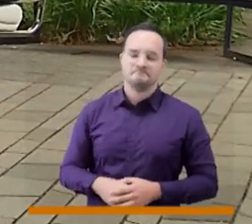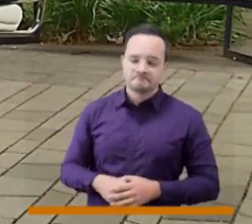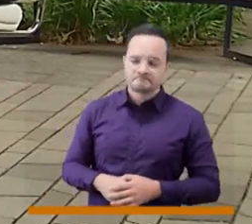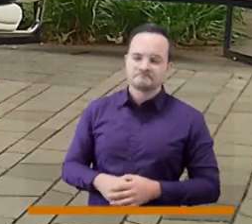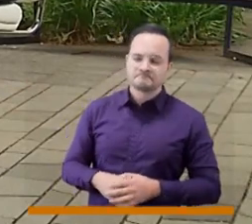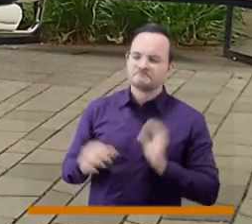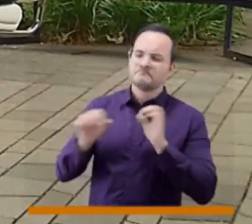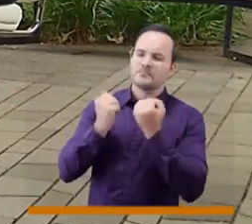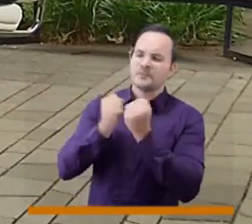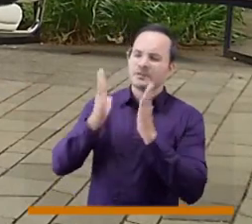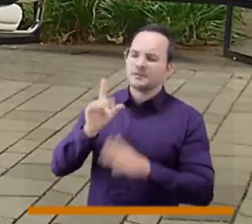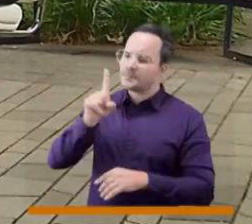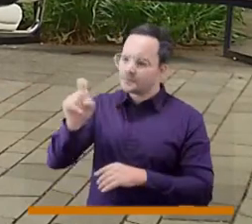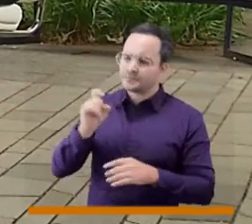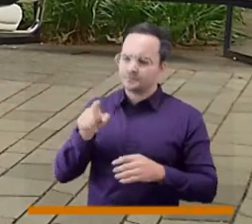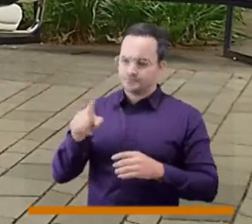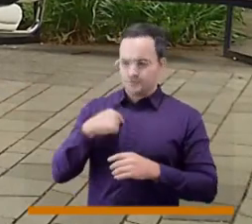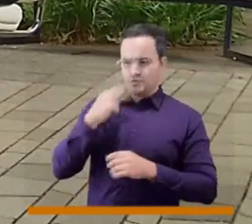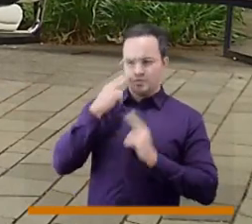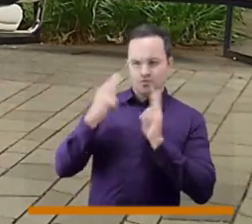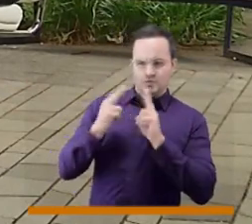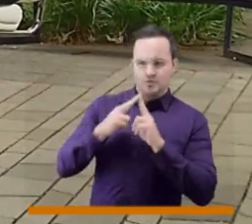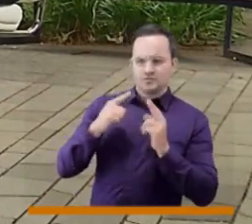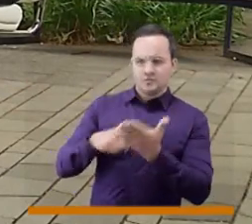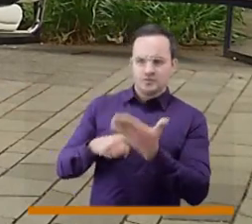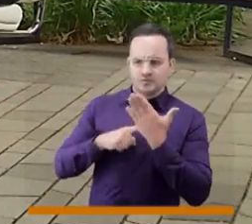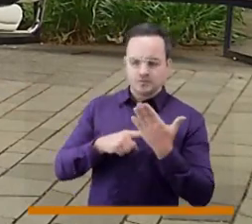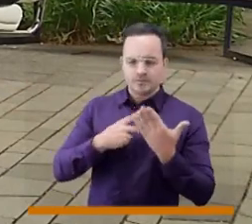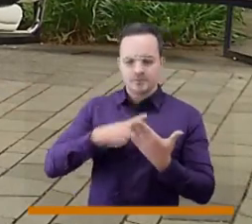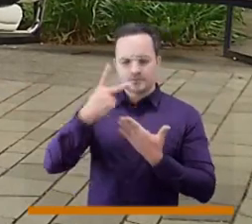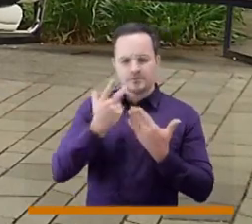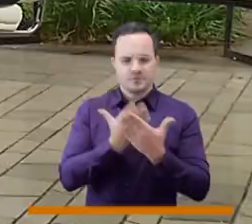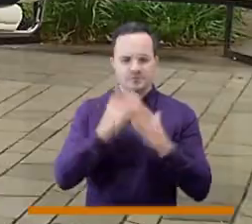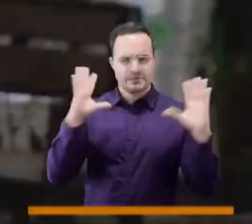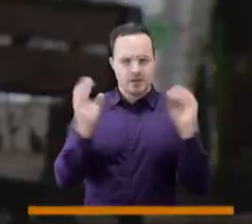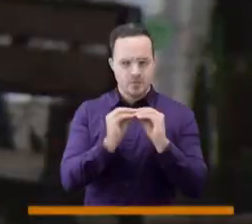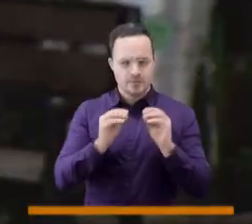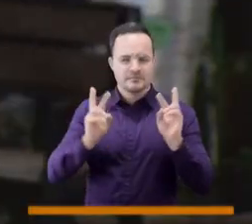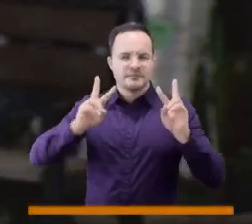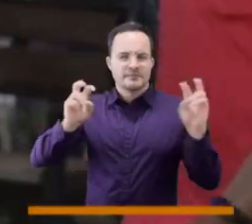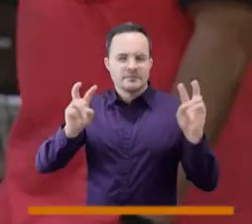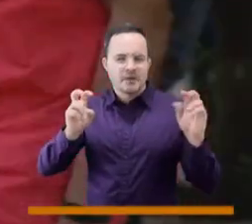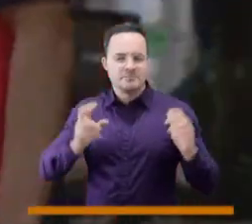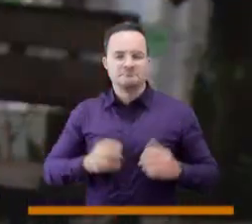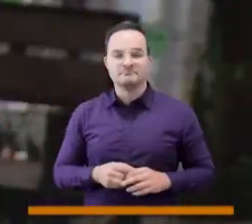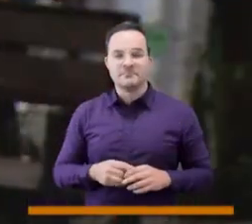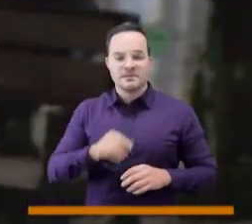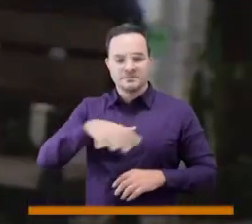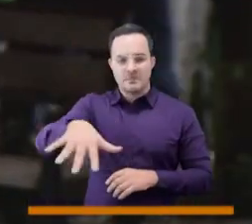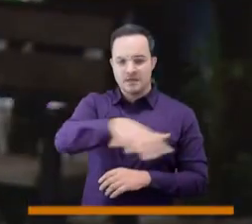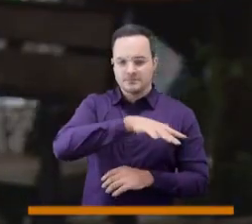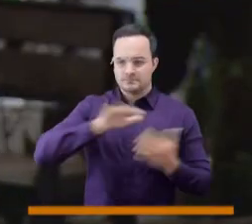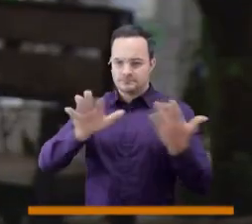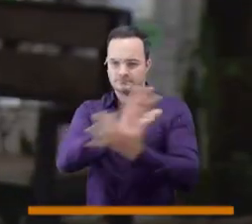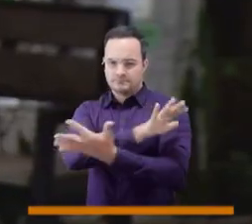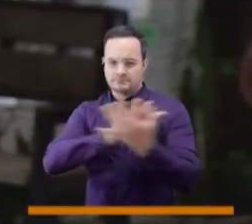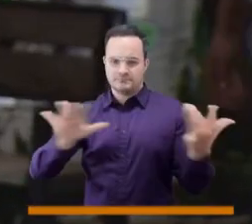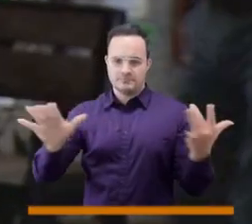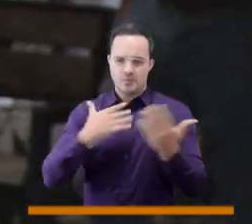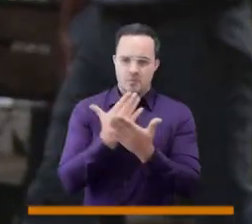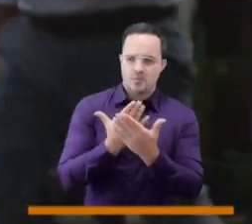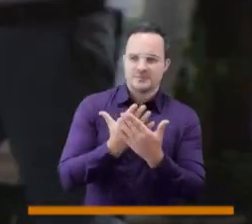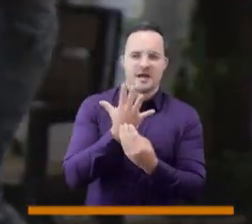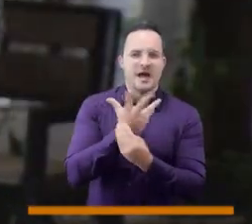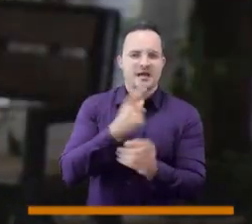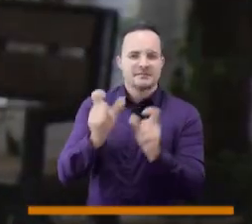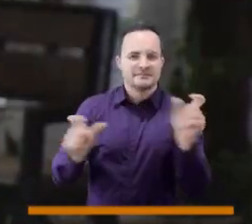ustedes están trabajando de forma conjunta por un proyecto de acuerdo, arte en el espacio público.